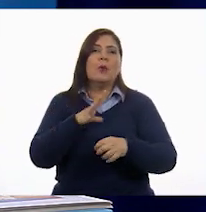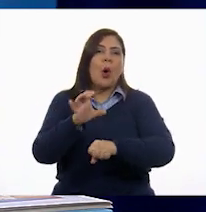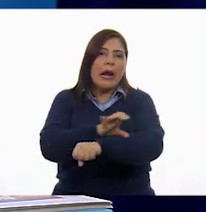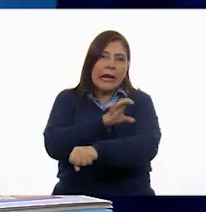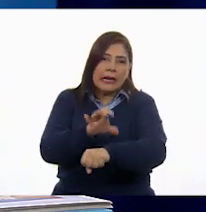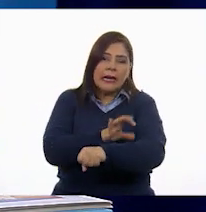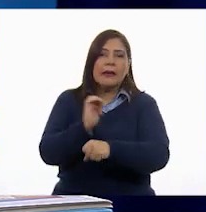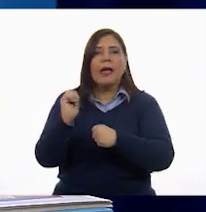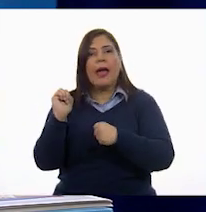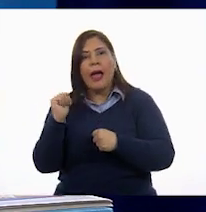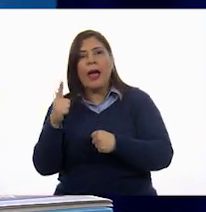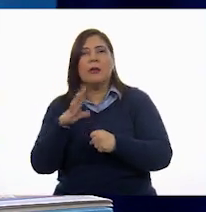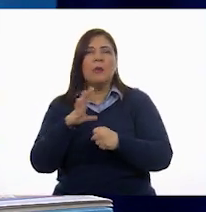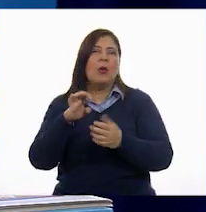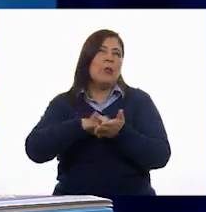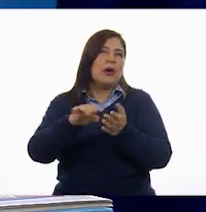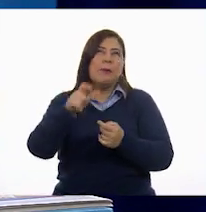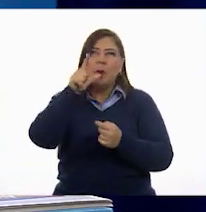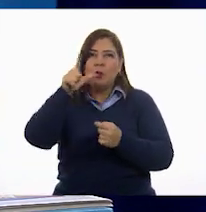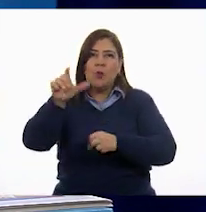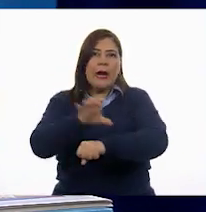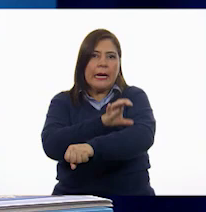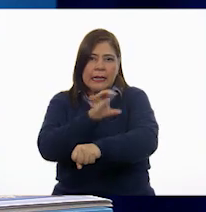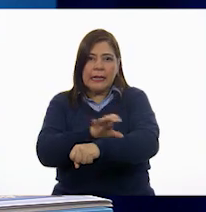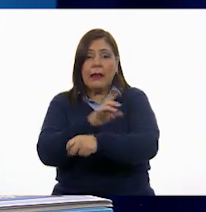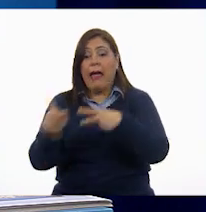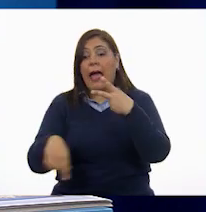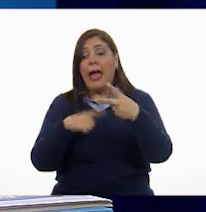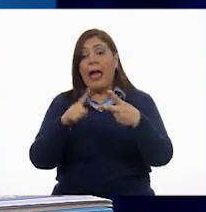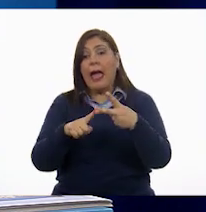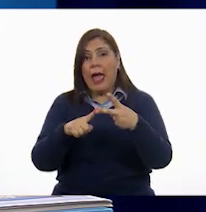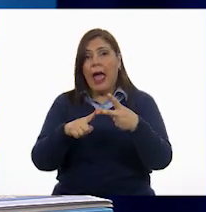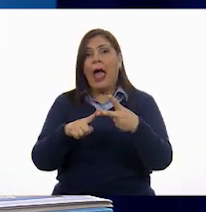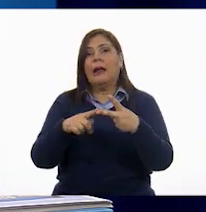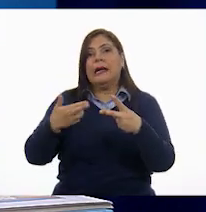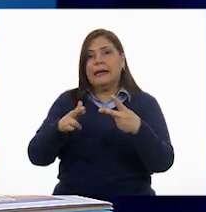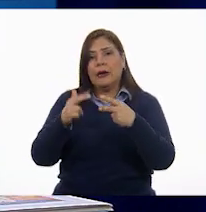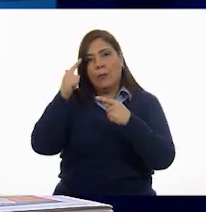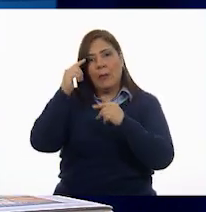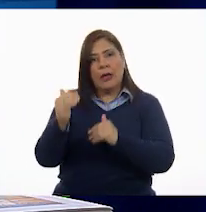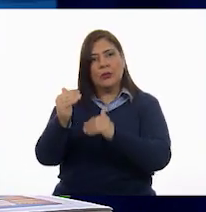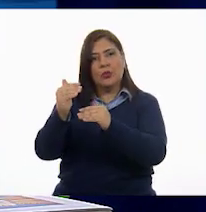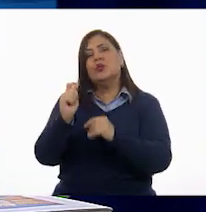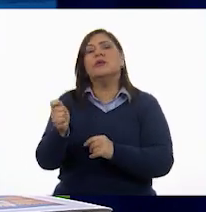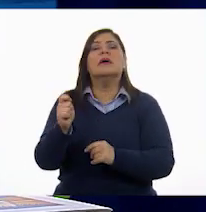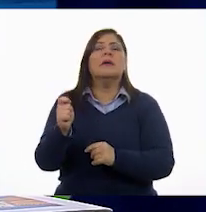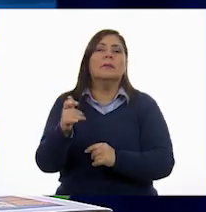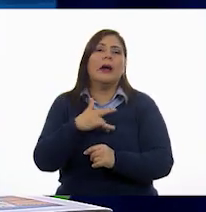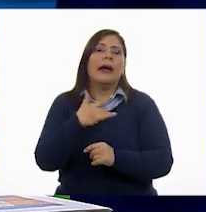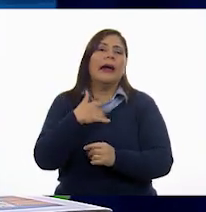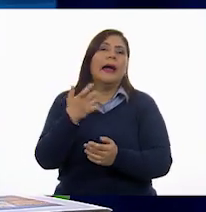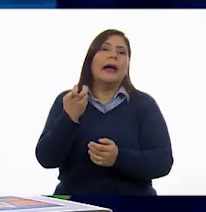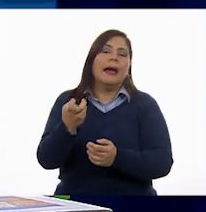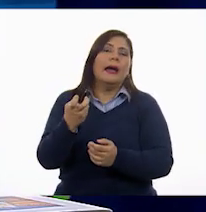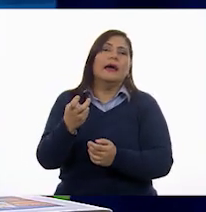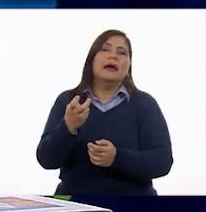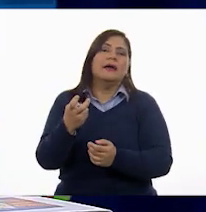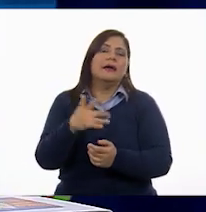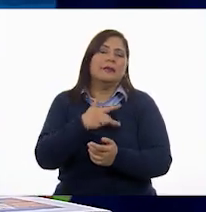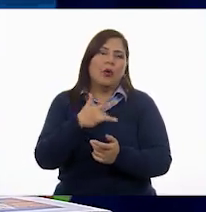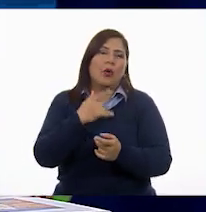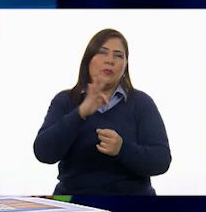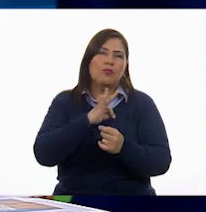energía, que pudiera ser la energía eléctrica, el río maduro ofrece a la humanidad extensiones para